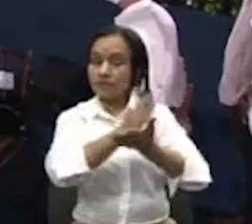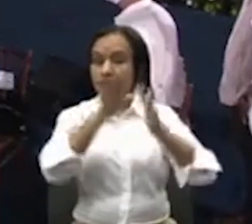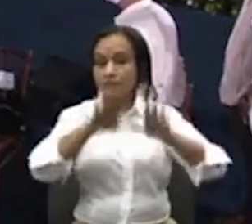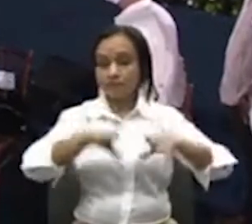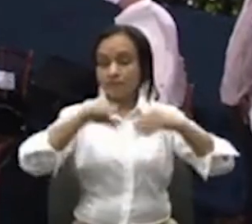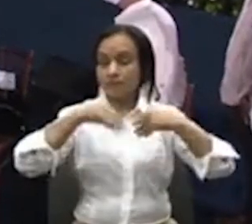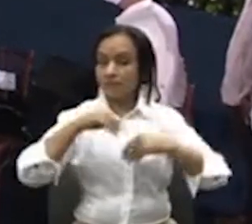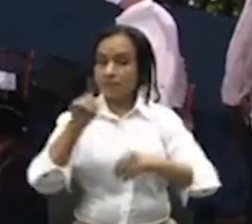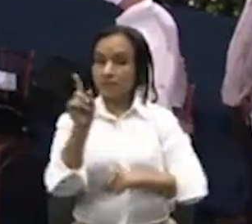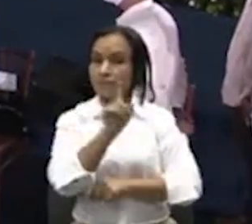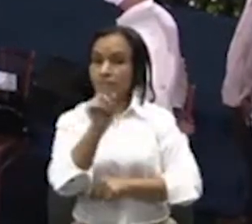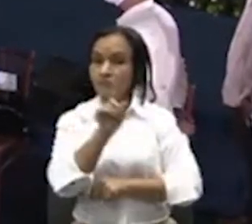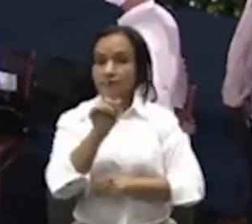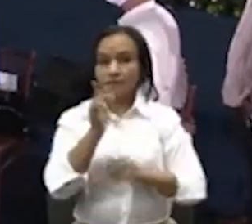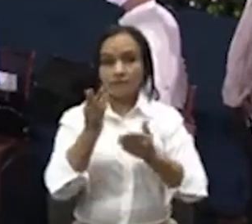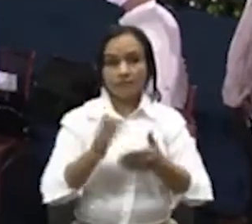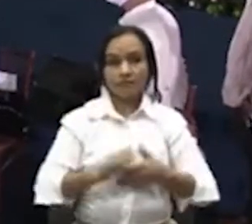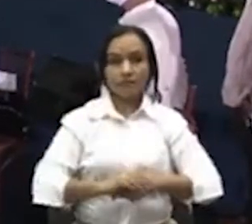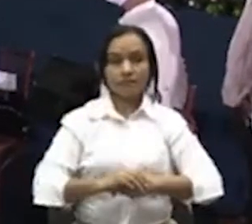No quisieron. Y aquí